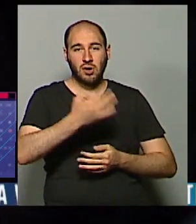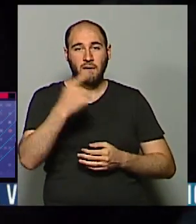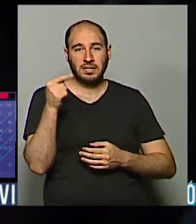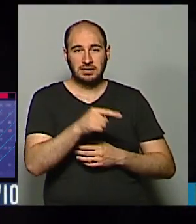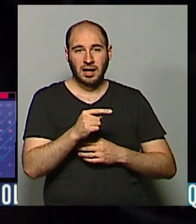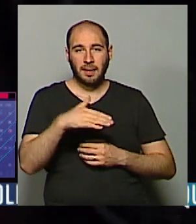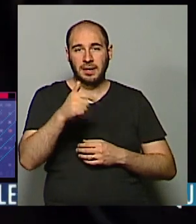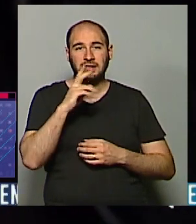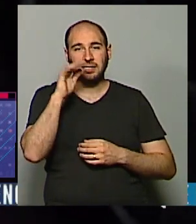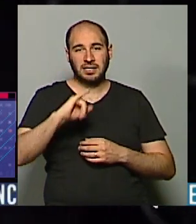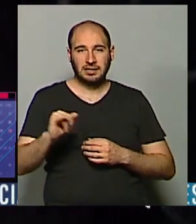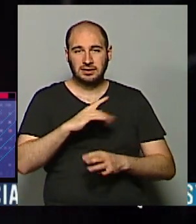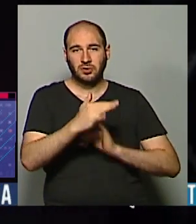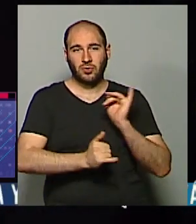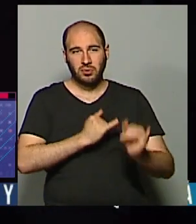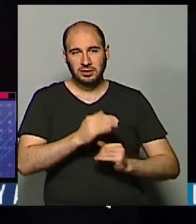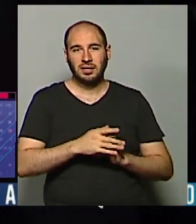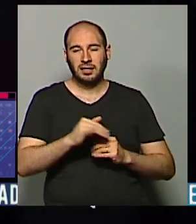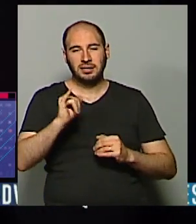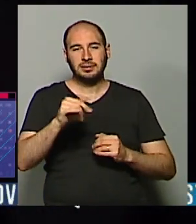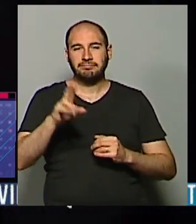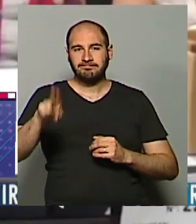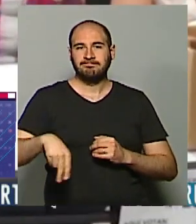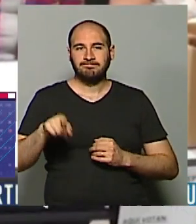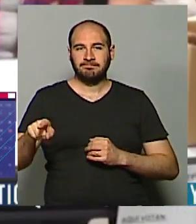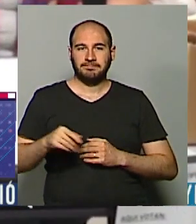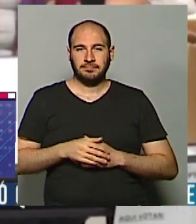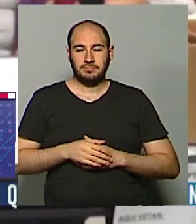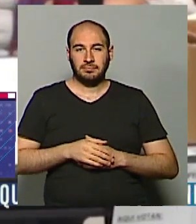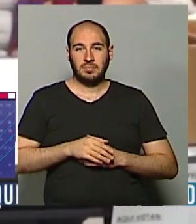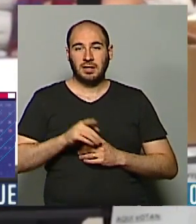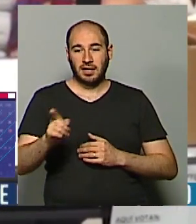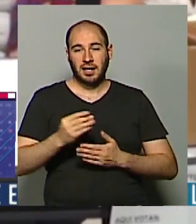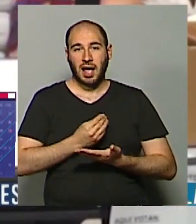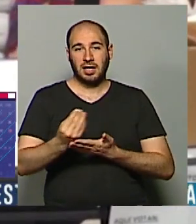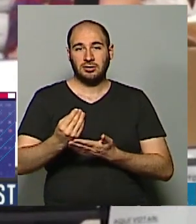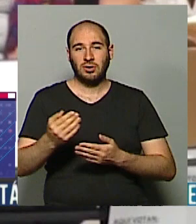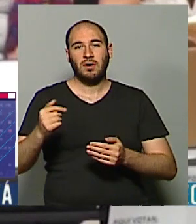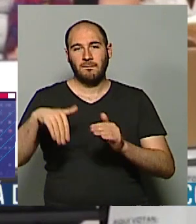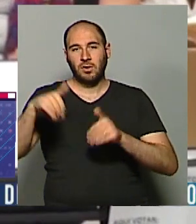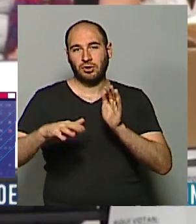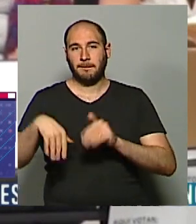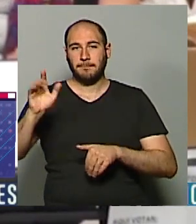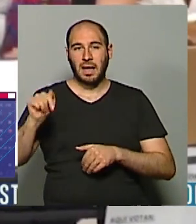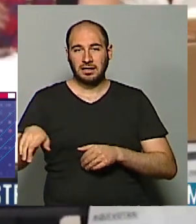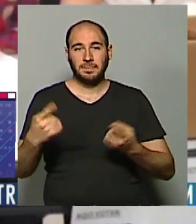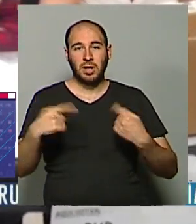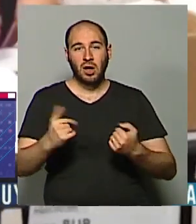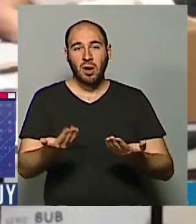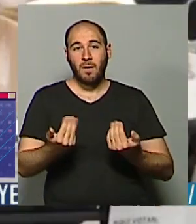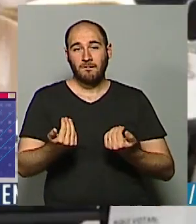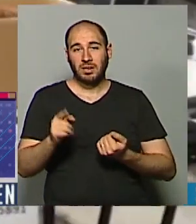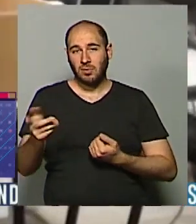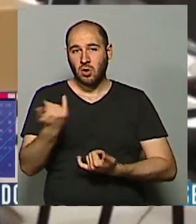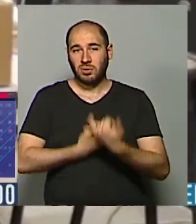¿no es cierto?, Martínez, salió a decir y a reconocer que era el candidato que más votos había sacado, pero falta, como vos